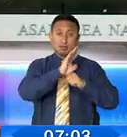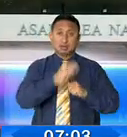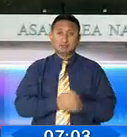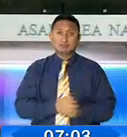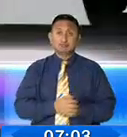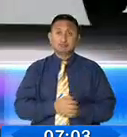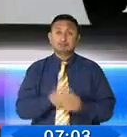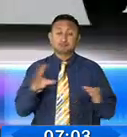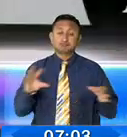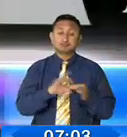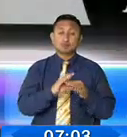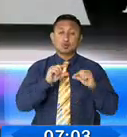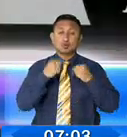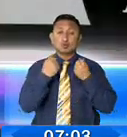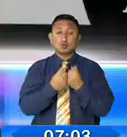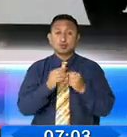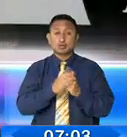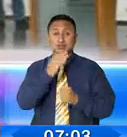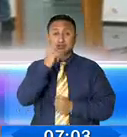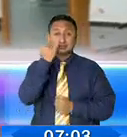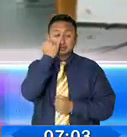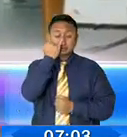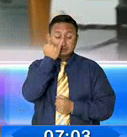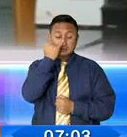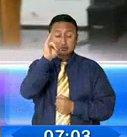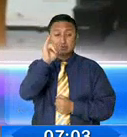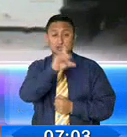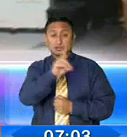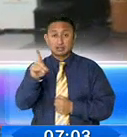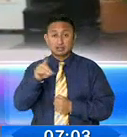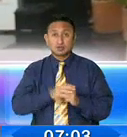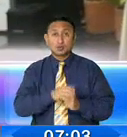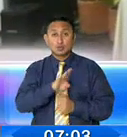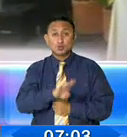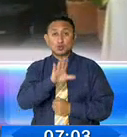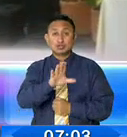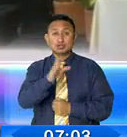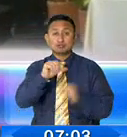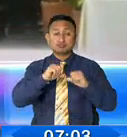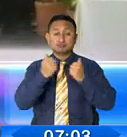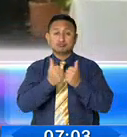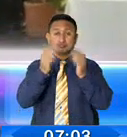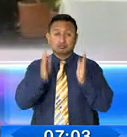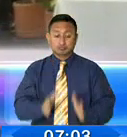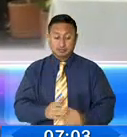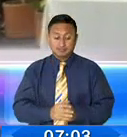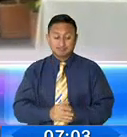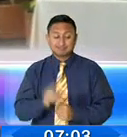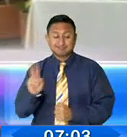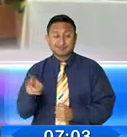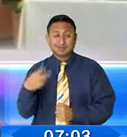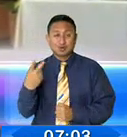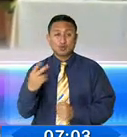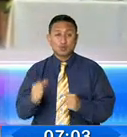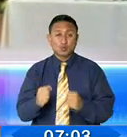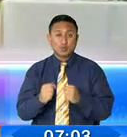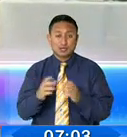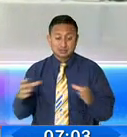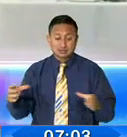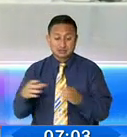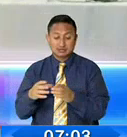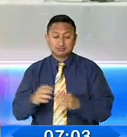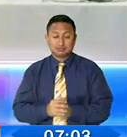Alianza Pachacútic e Izquierda Democrática, con 45 curules, es la segunda fuerza política en el legislativo.